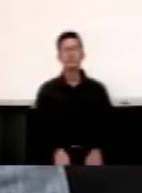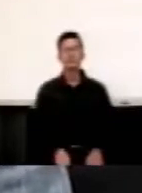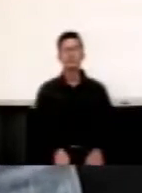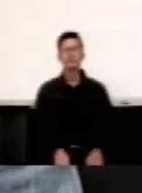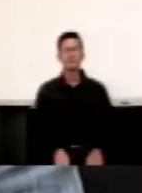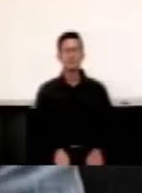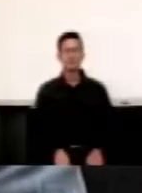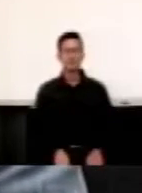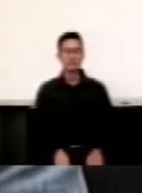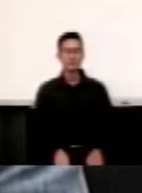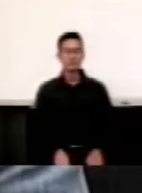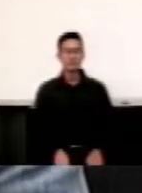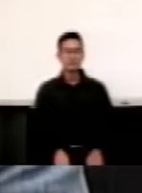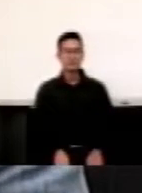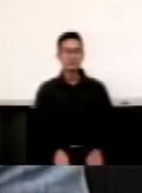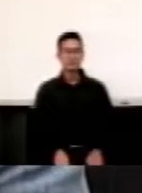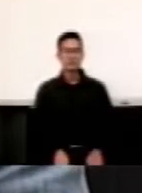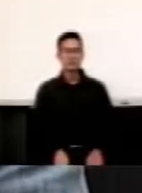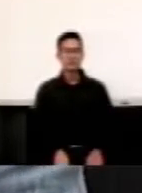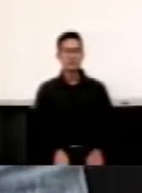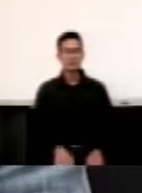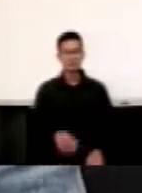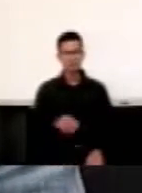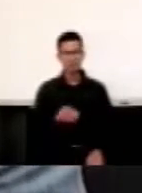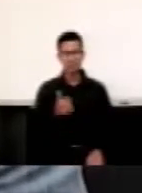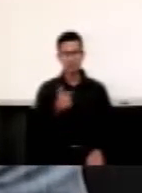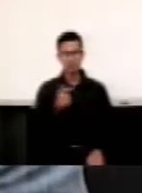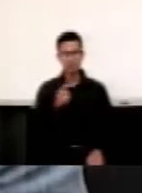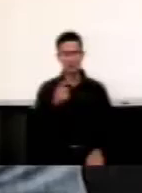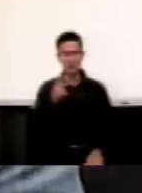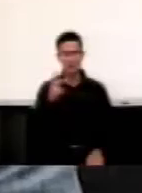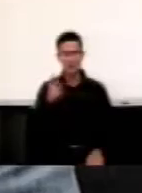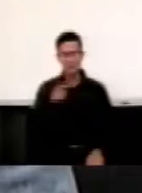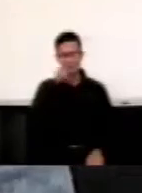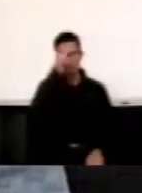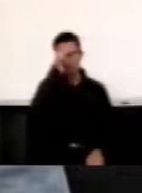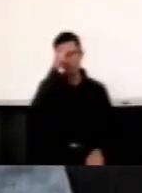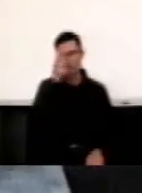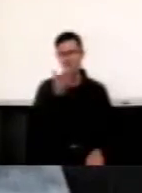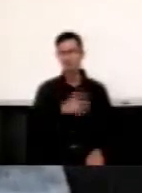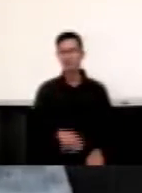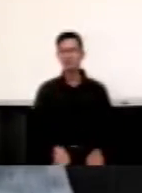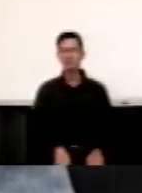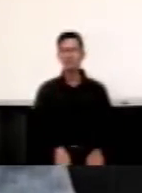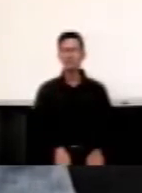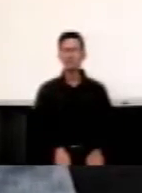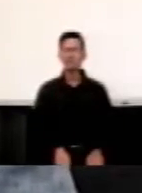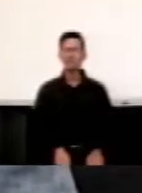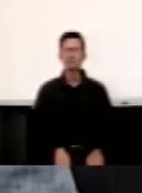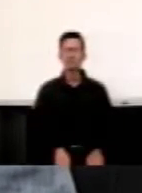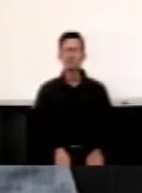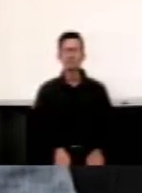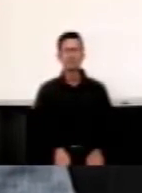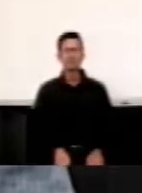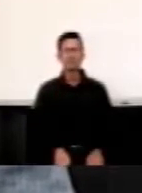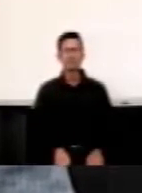en materia con el libro, podemos tener dos lecturas, o tres al menos. La